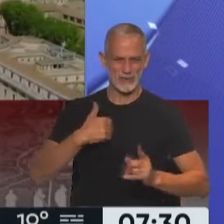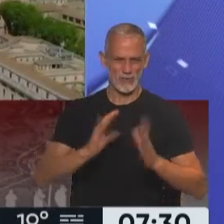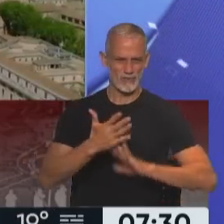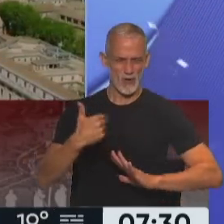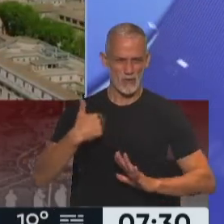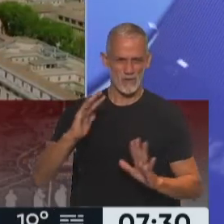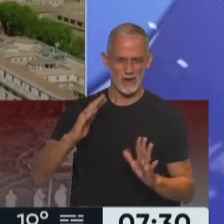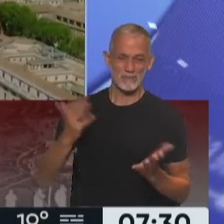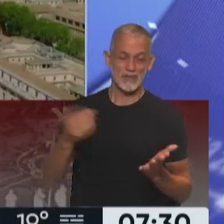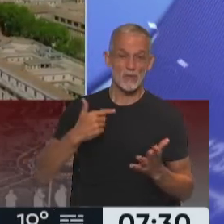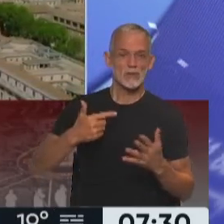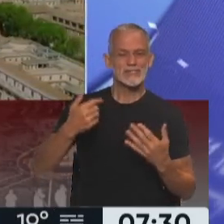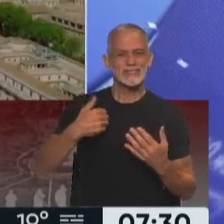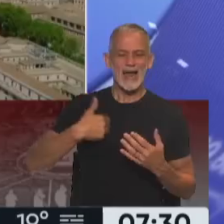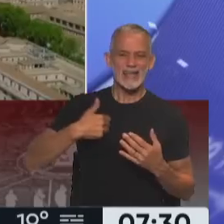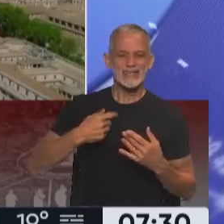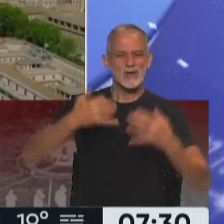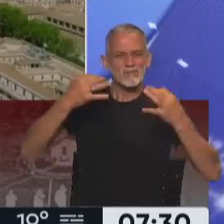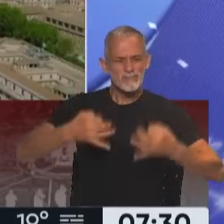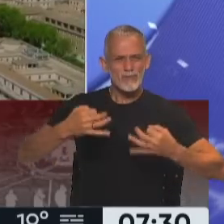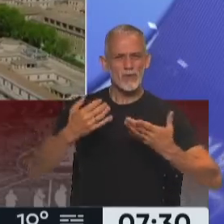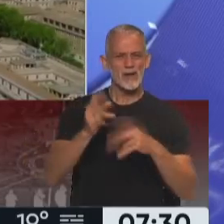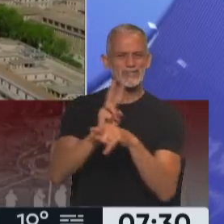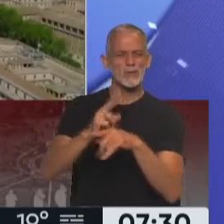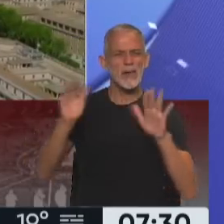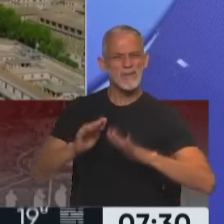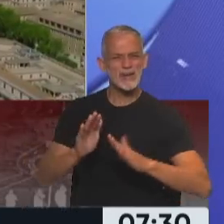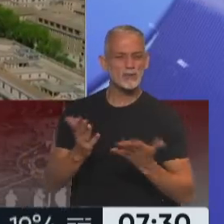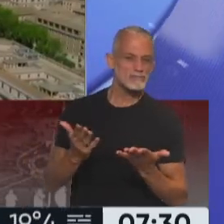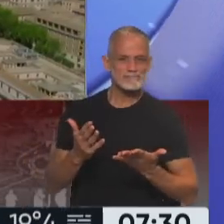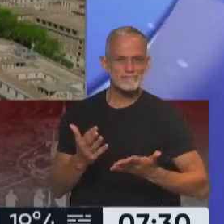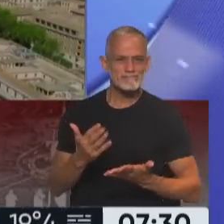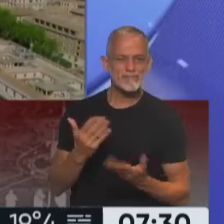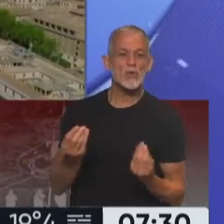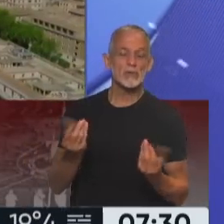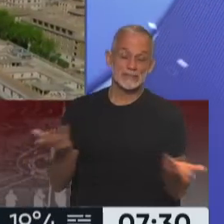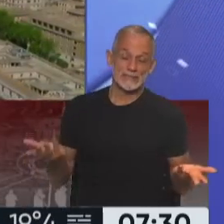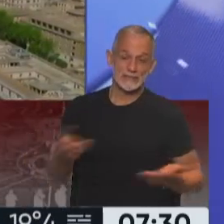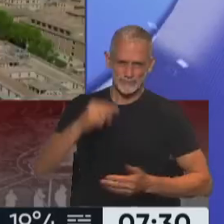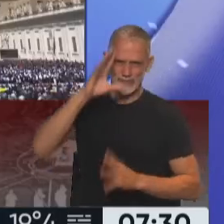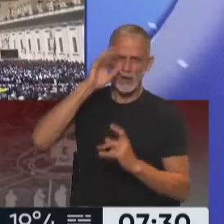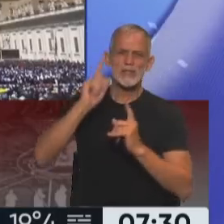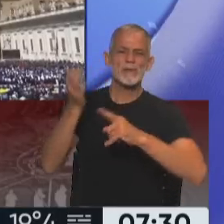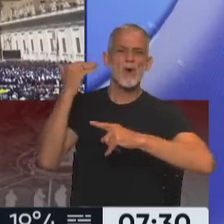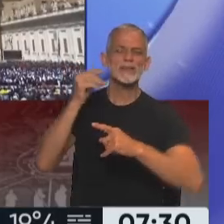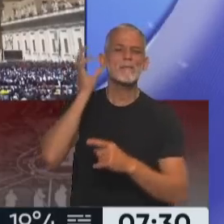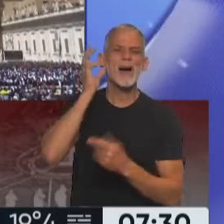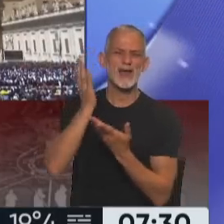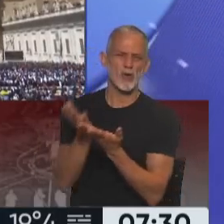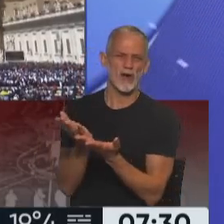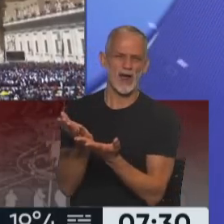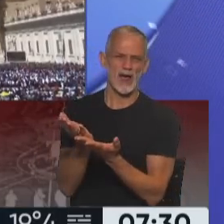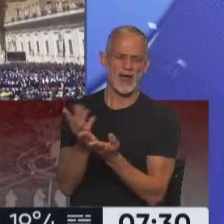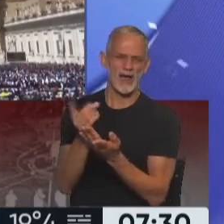hubiese bien. sido menos formal o más informal en cuanto a la seguridad, por ejemplo. Y a ver, acordate lo que fue acá lo de Maradona. Claro, por eso